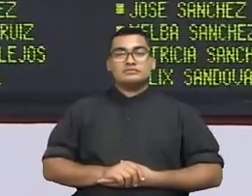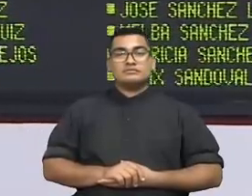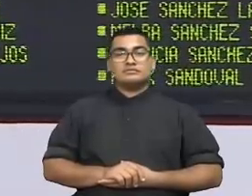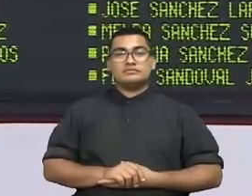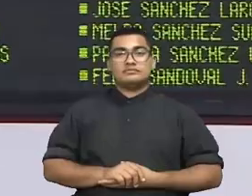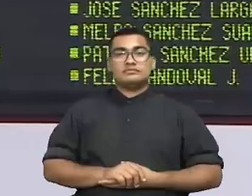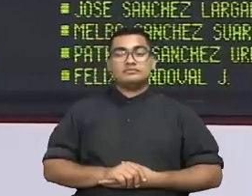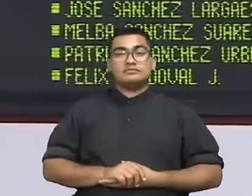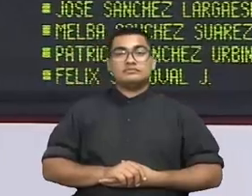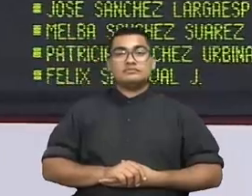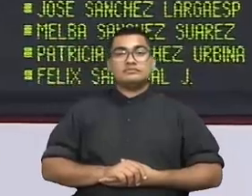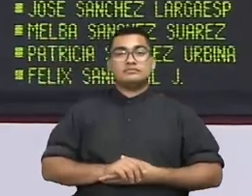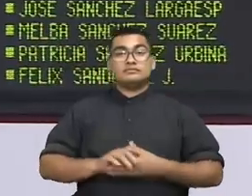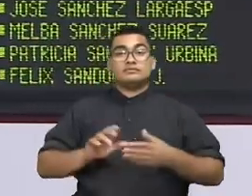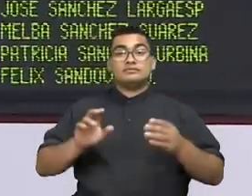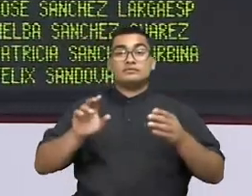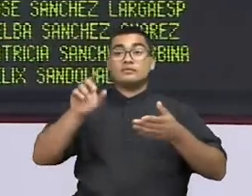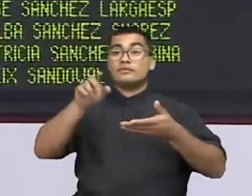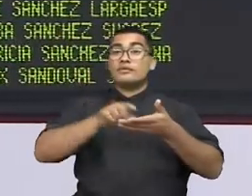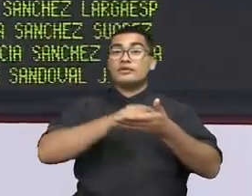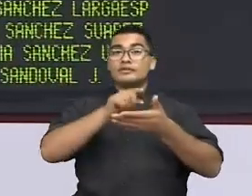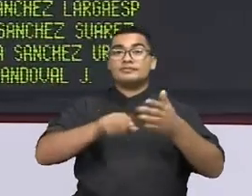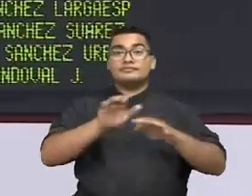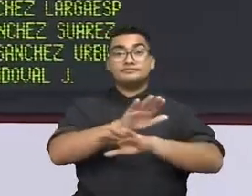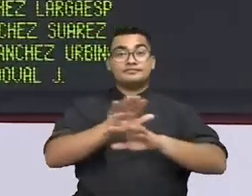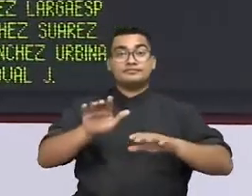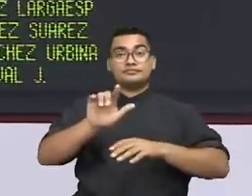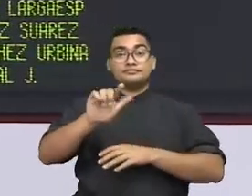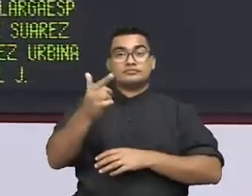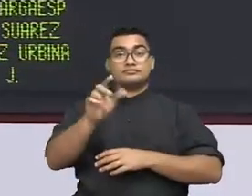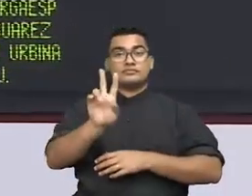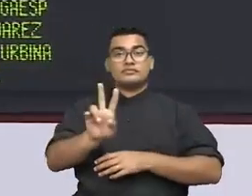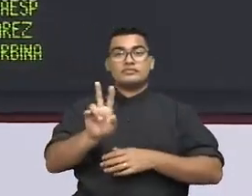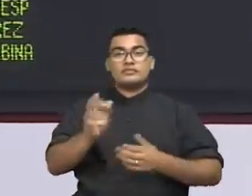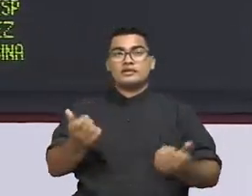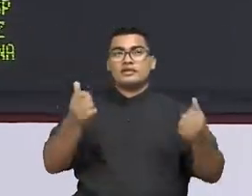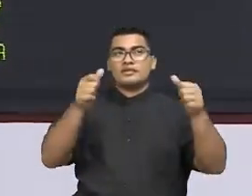Se cierra la votación. 72 votos a favor,